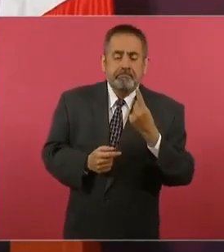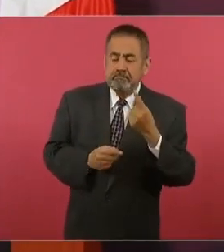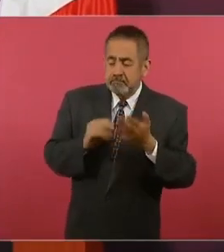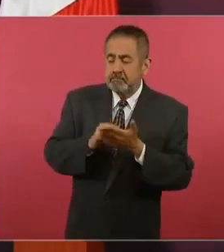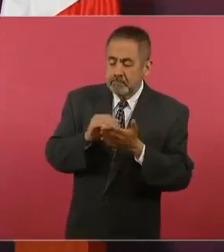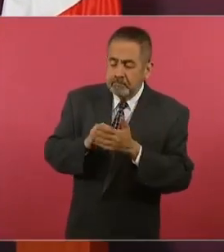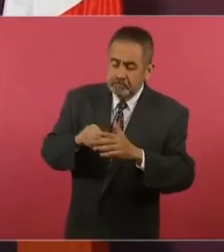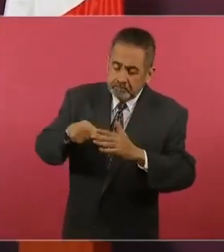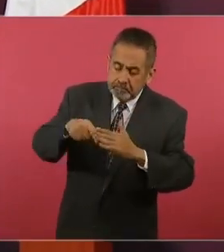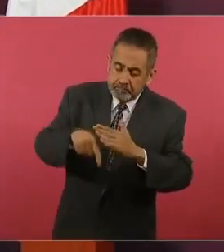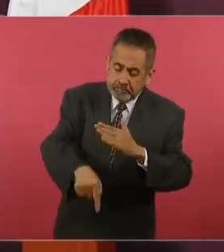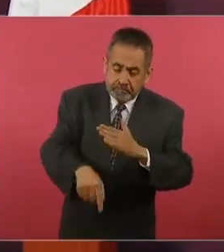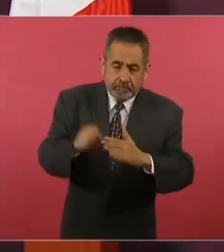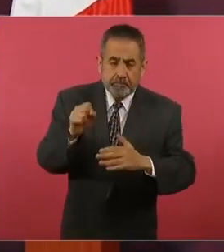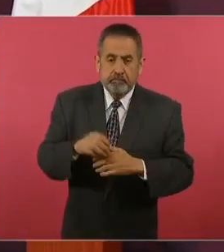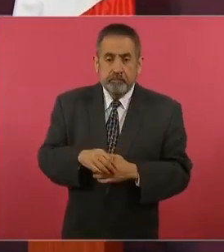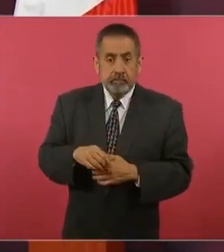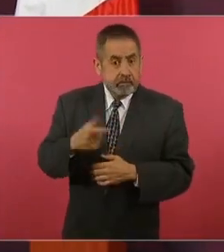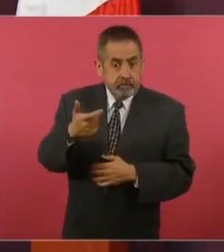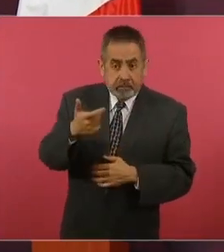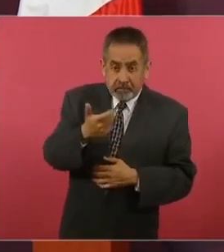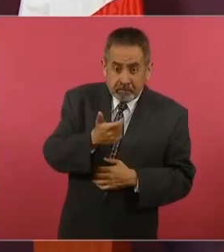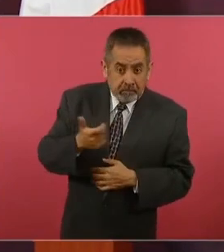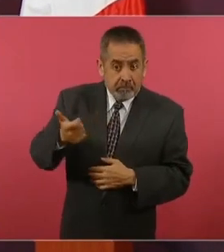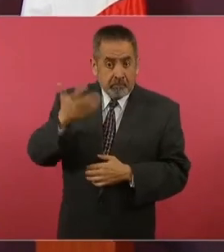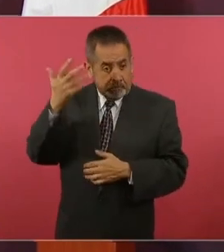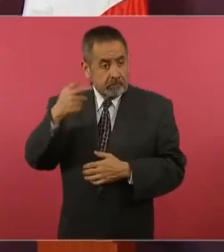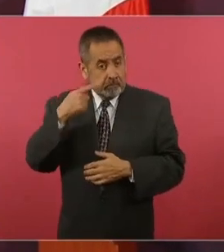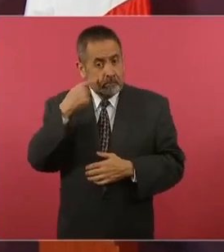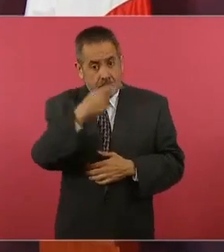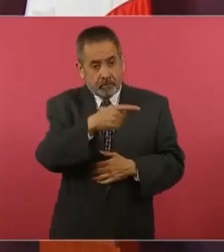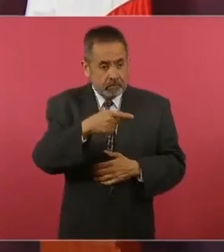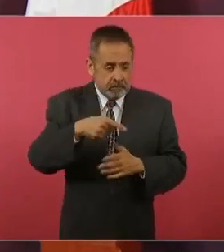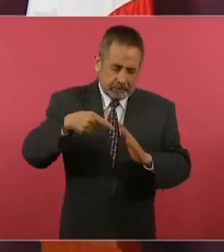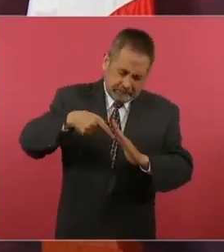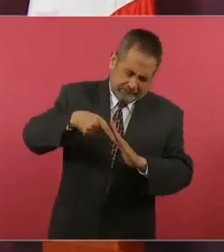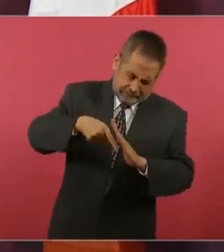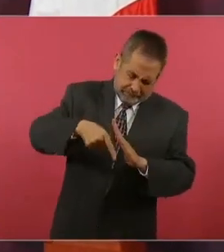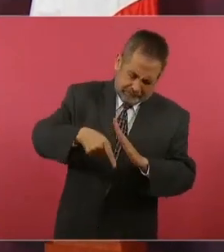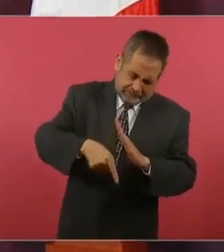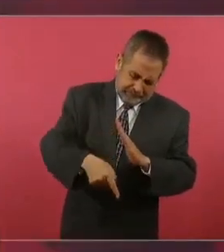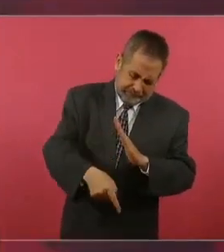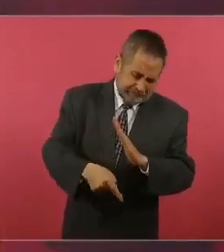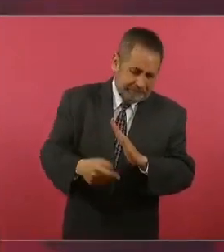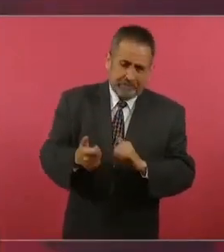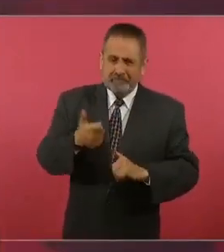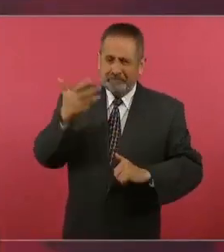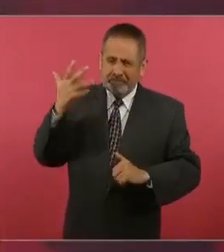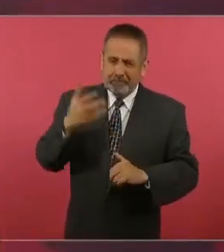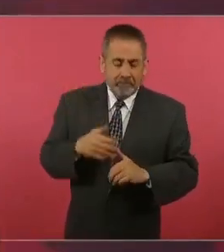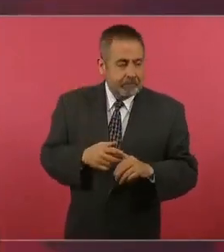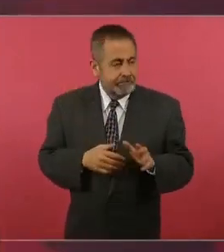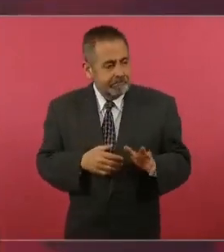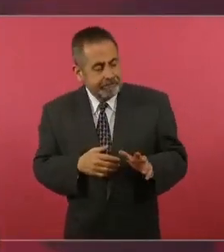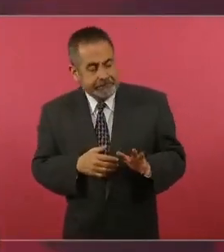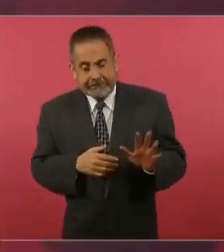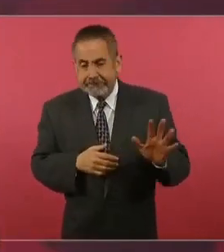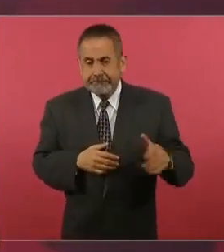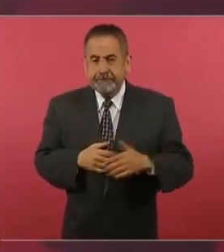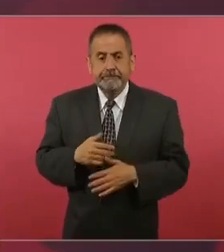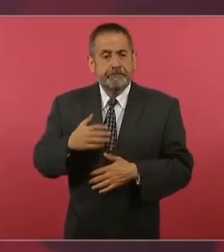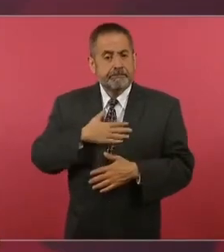se cobraba mucho por estos trabajos. Pemex está haciendo